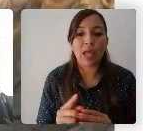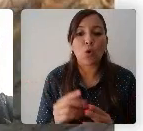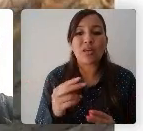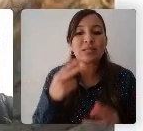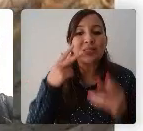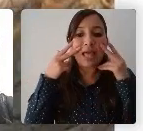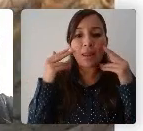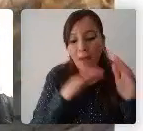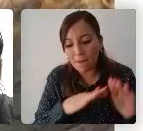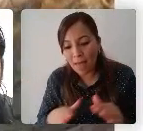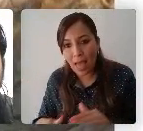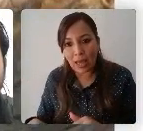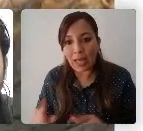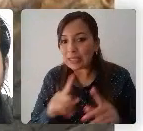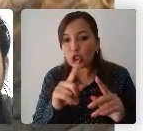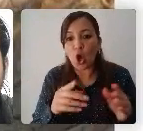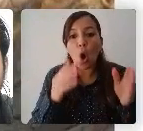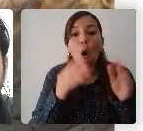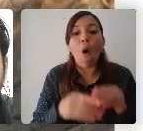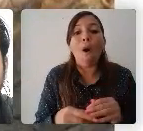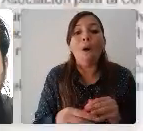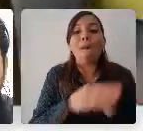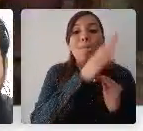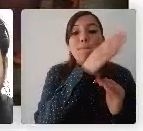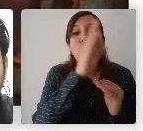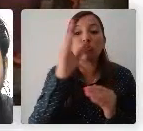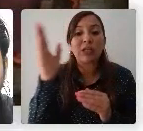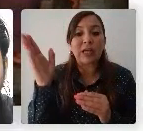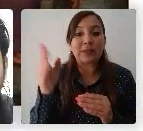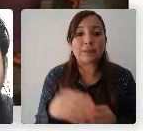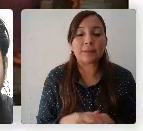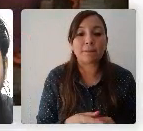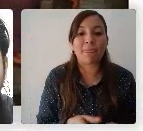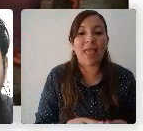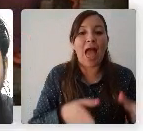hablando de bosques de algarrobos y con otras especies endémicas también.